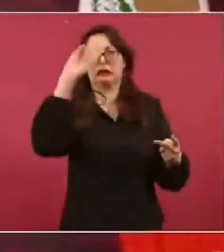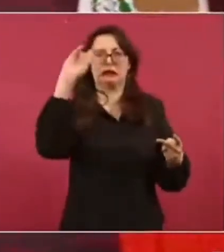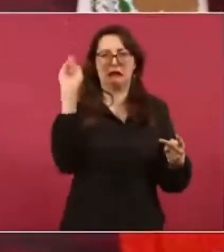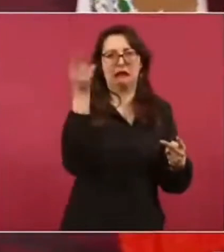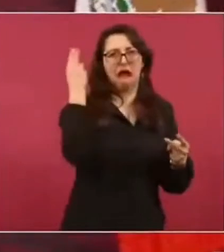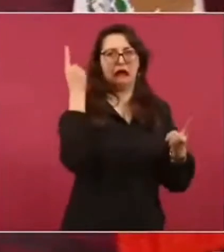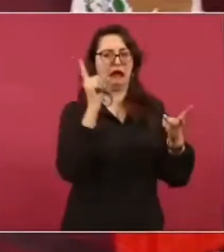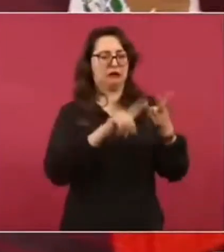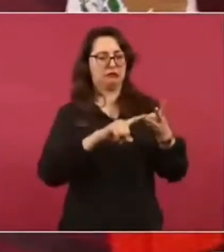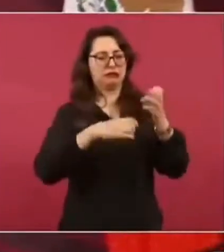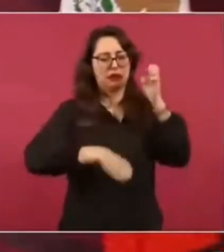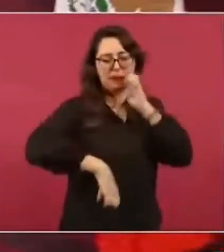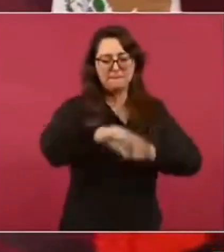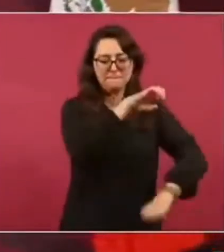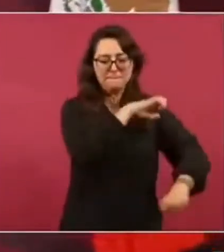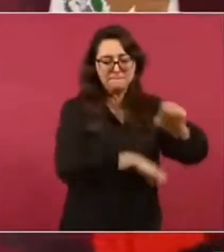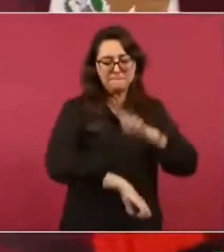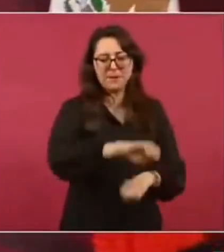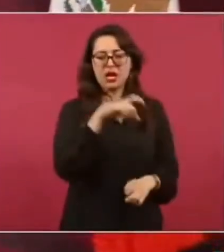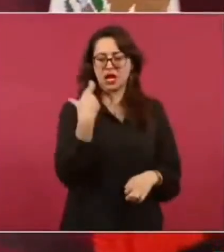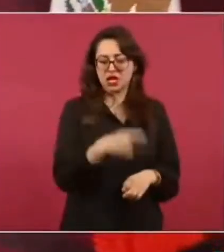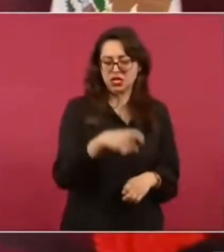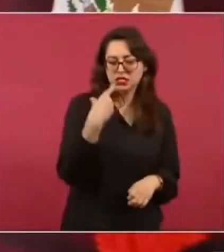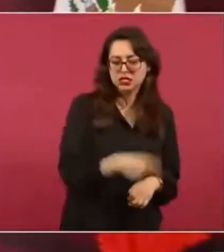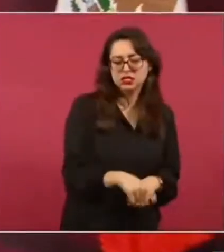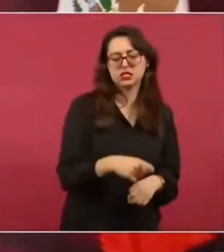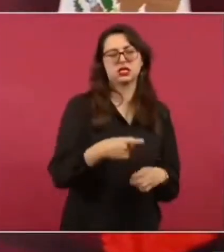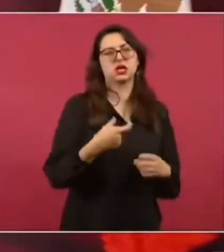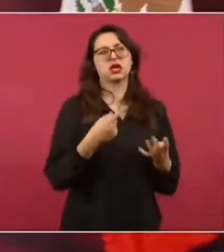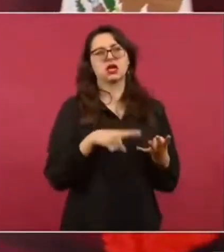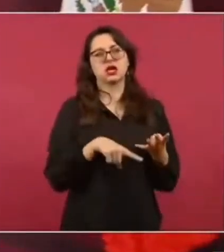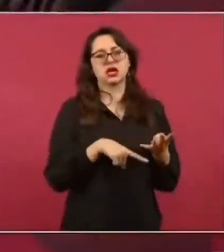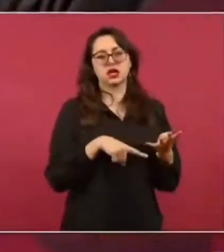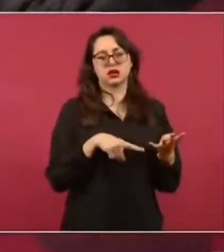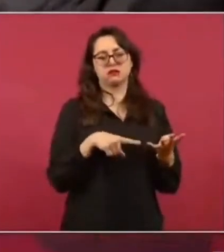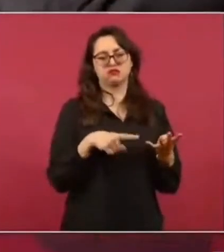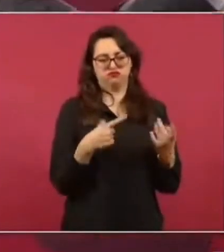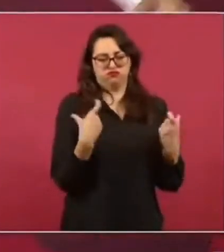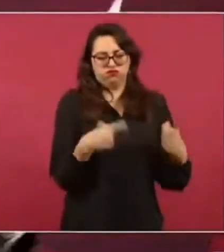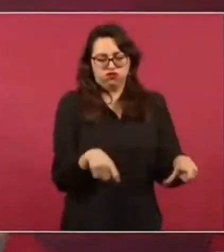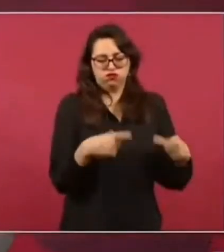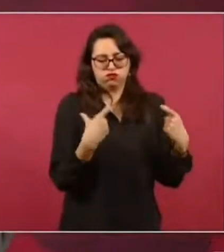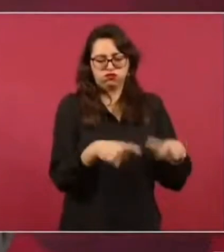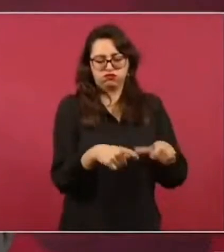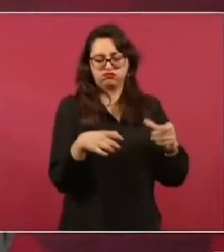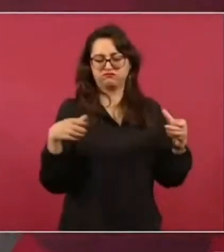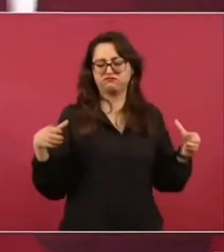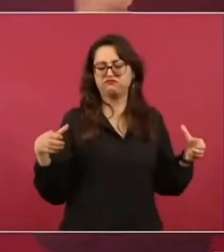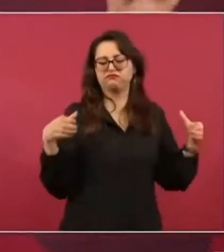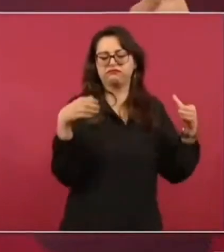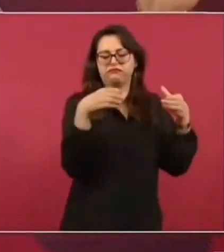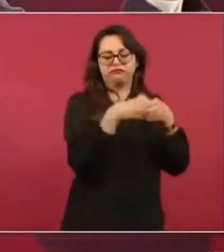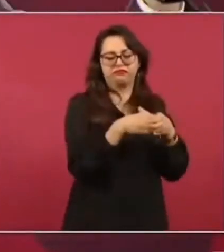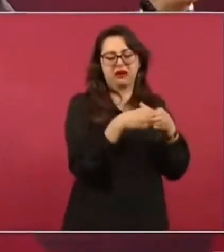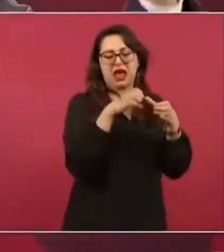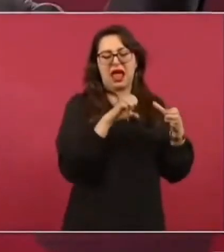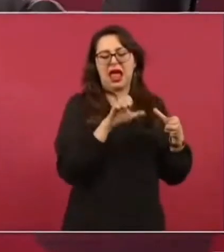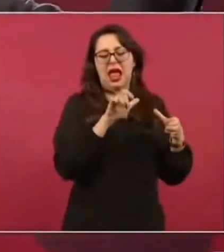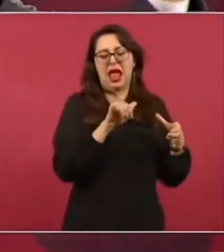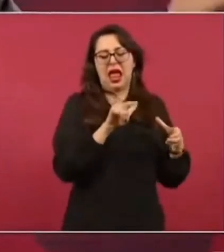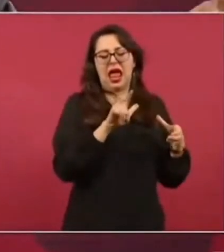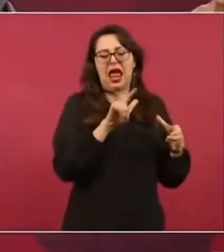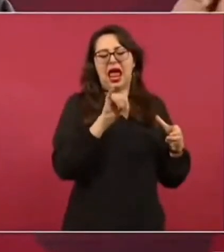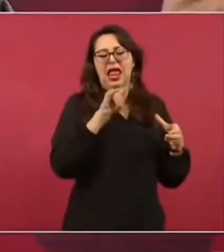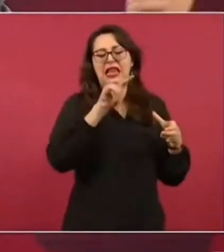de los empresarios, de la élite, tiene que ver con el